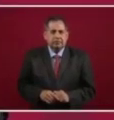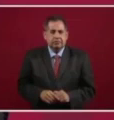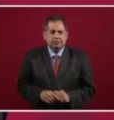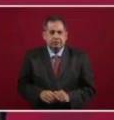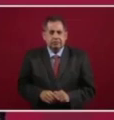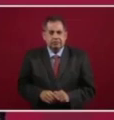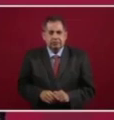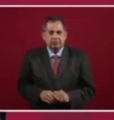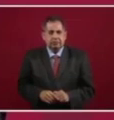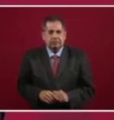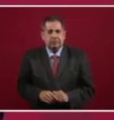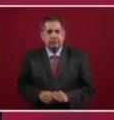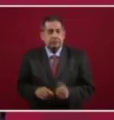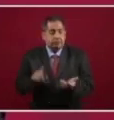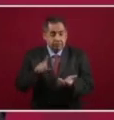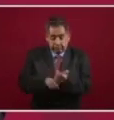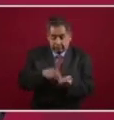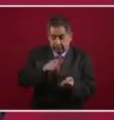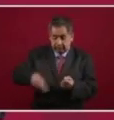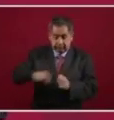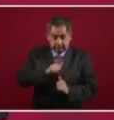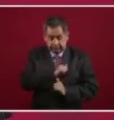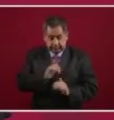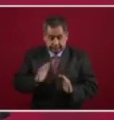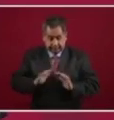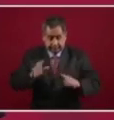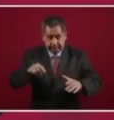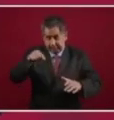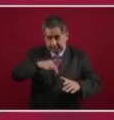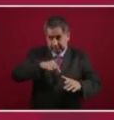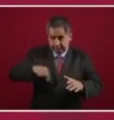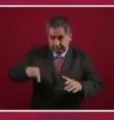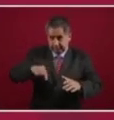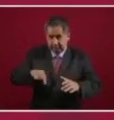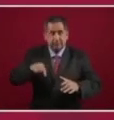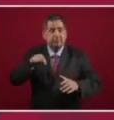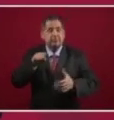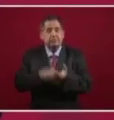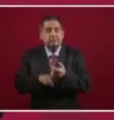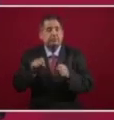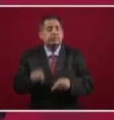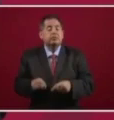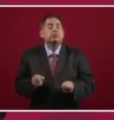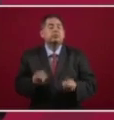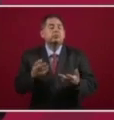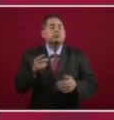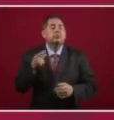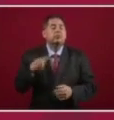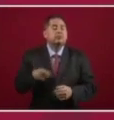al interior del ejército, llegó a tener